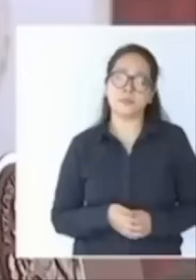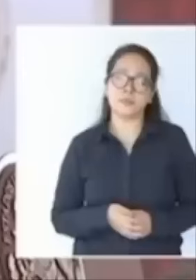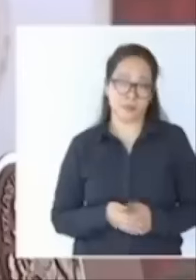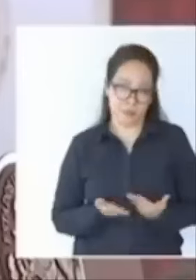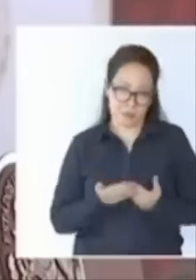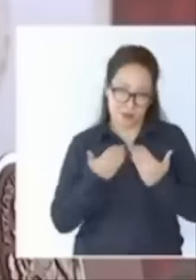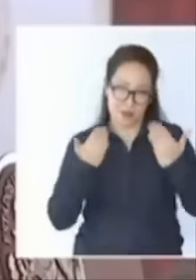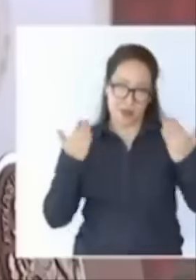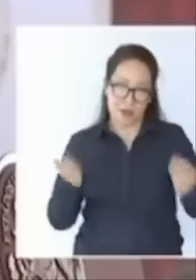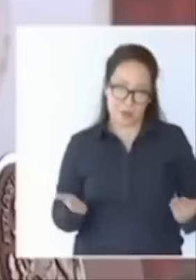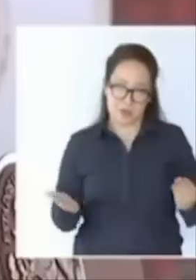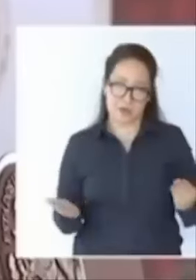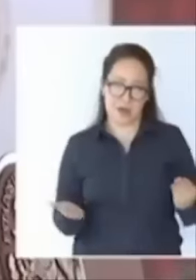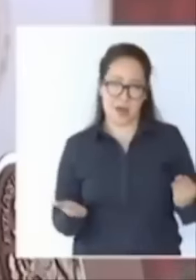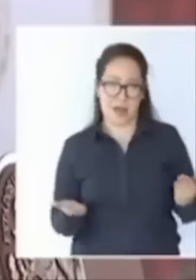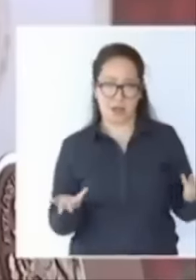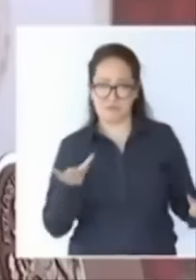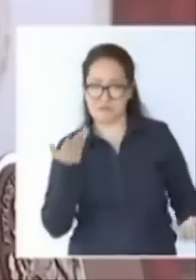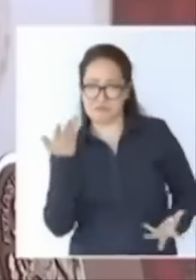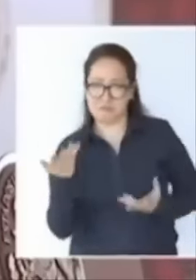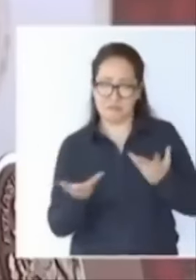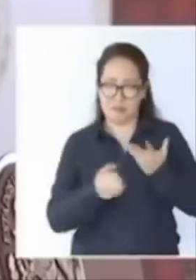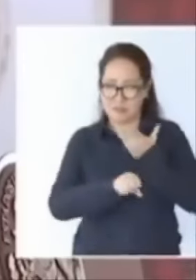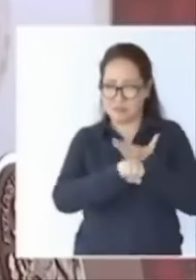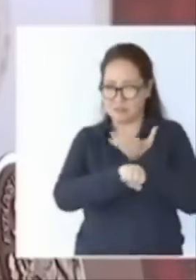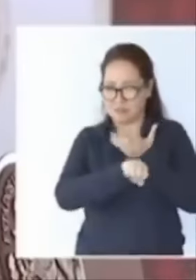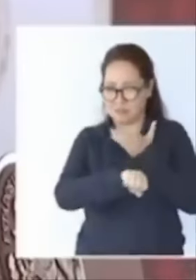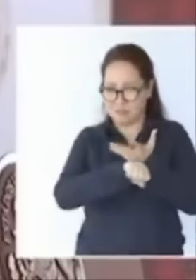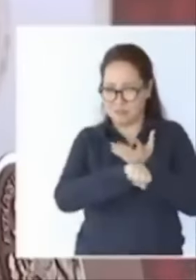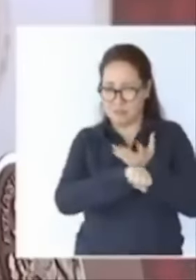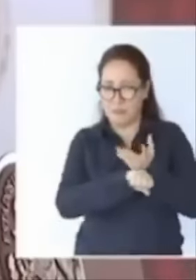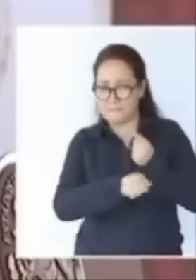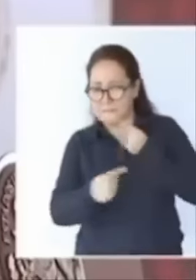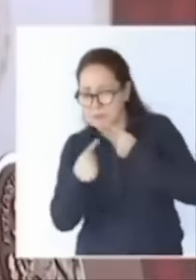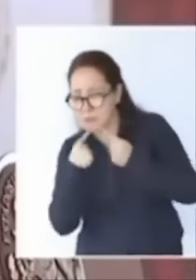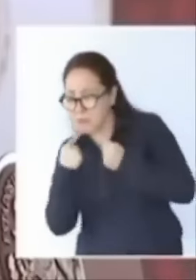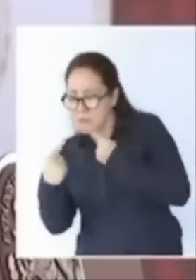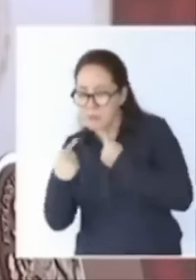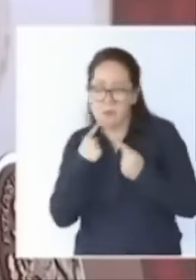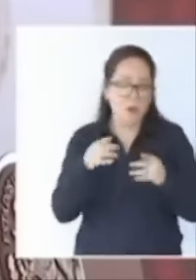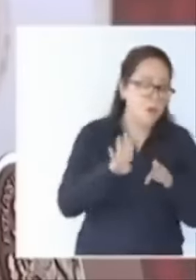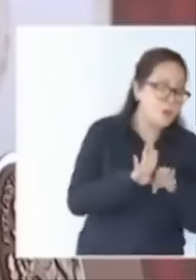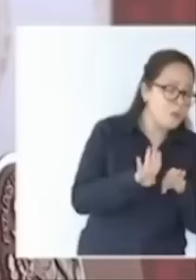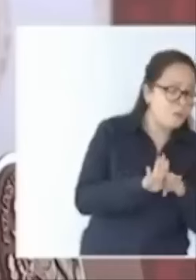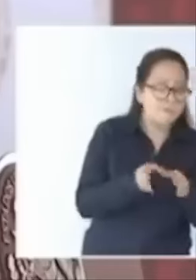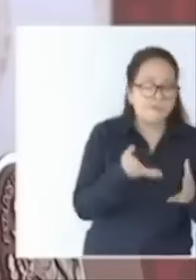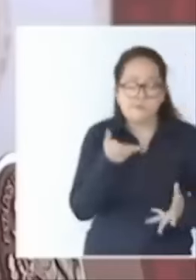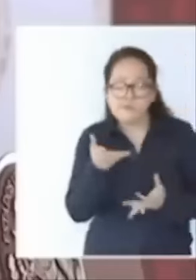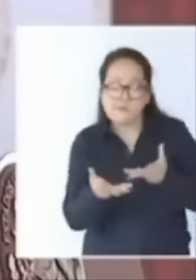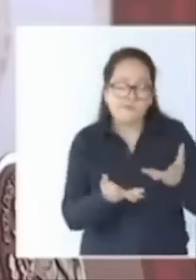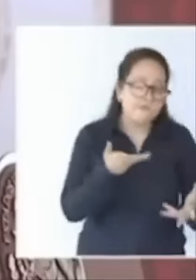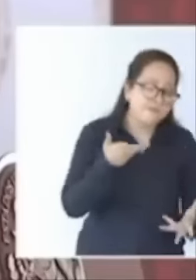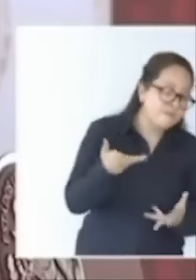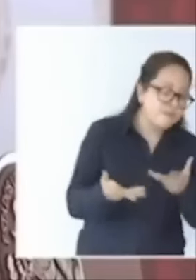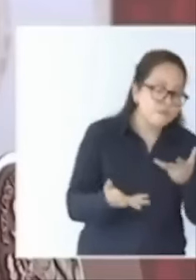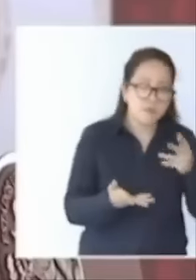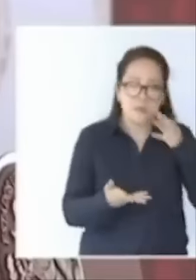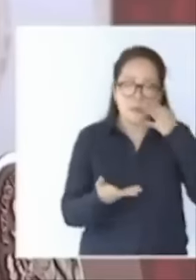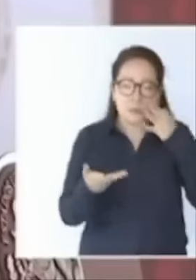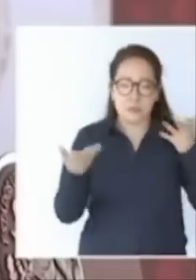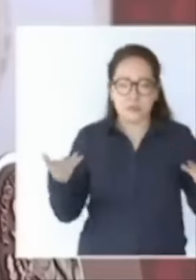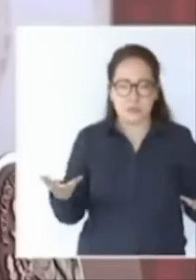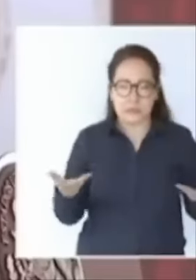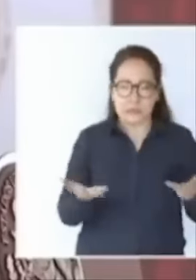de intervenir y de enfrentar a